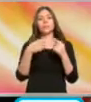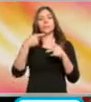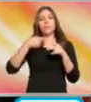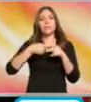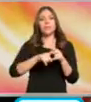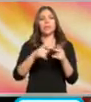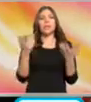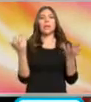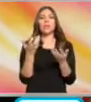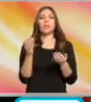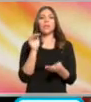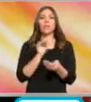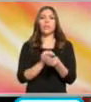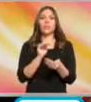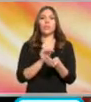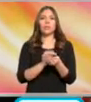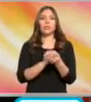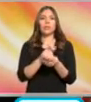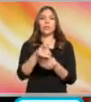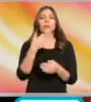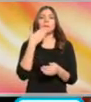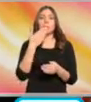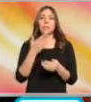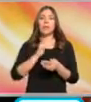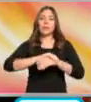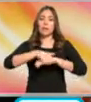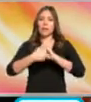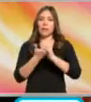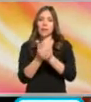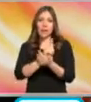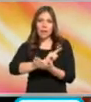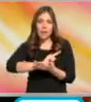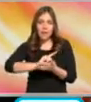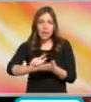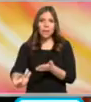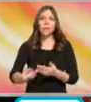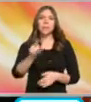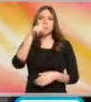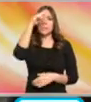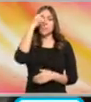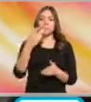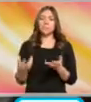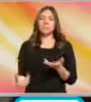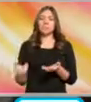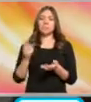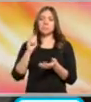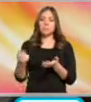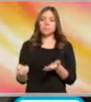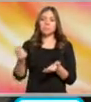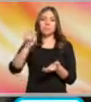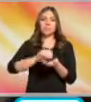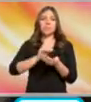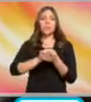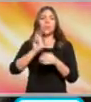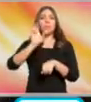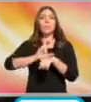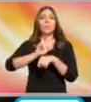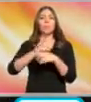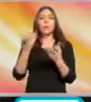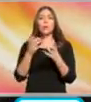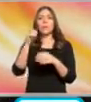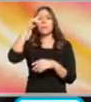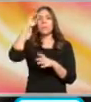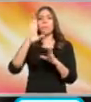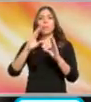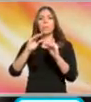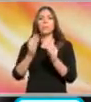comenzar a armar nuestras tortitas con las manos previamente limpias y observen lo fácil que es. Con el mismo huevo nos ayuda a que se peguen. Ahí va. Como si